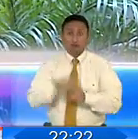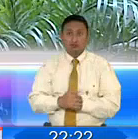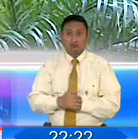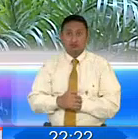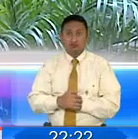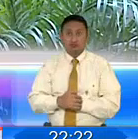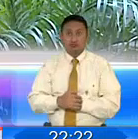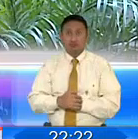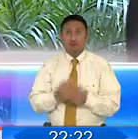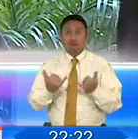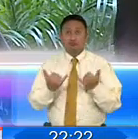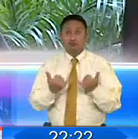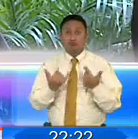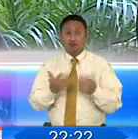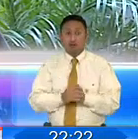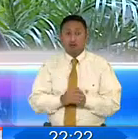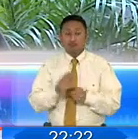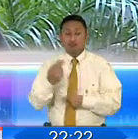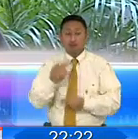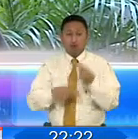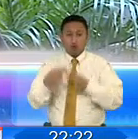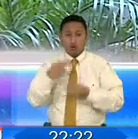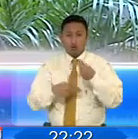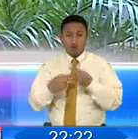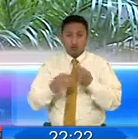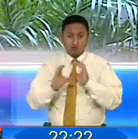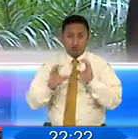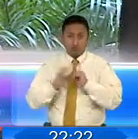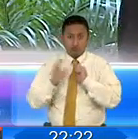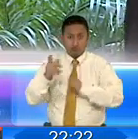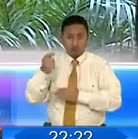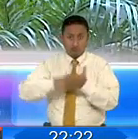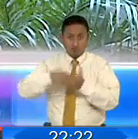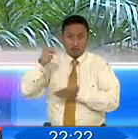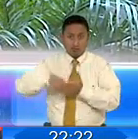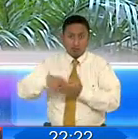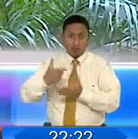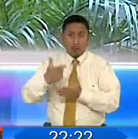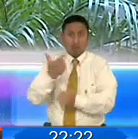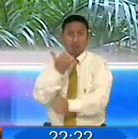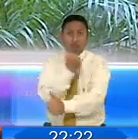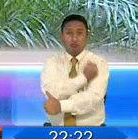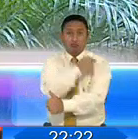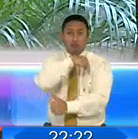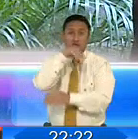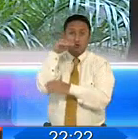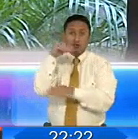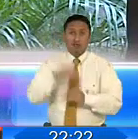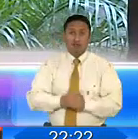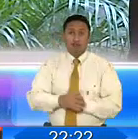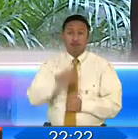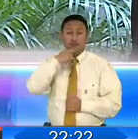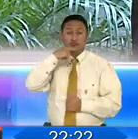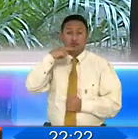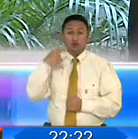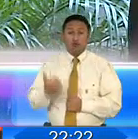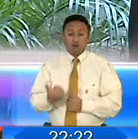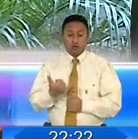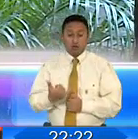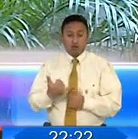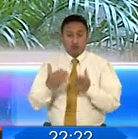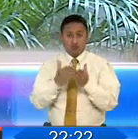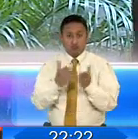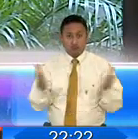se terminan las negociaciones para contratar vacuna rusa en Ecuador. Rusia ahora está abierta en